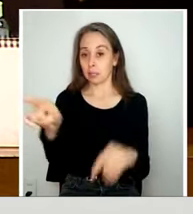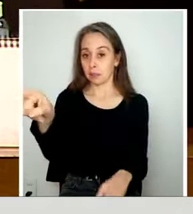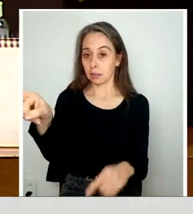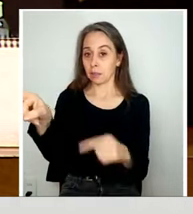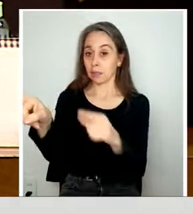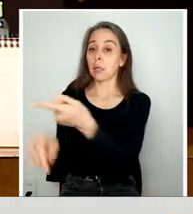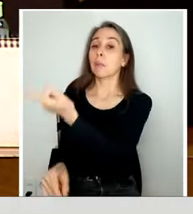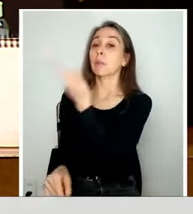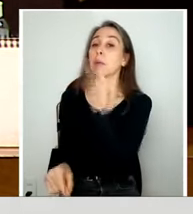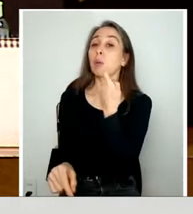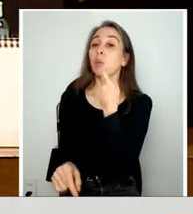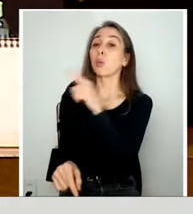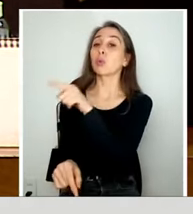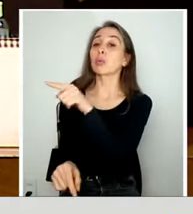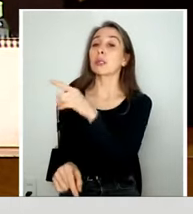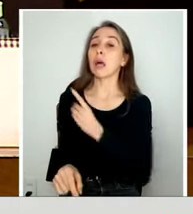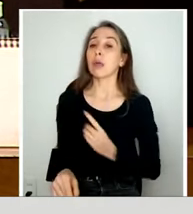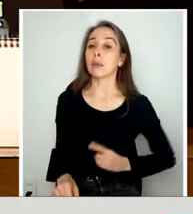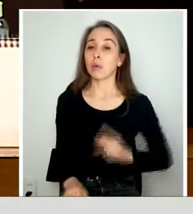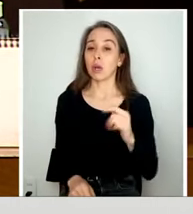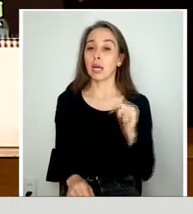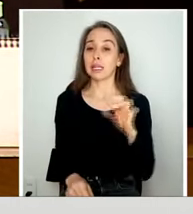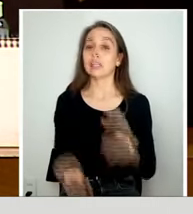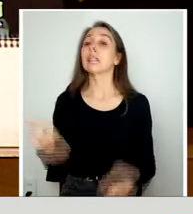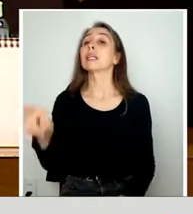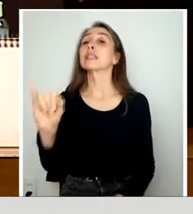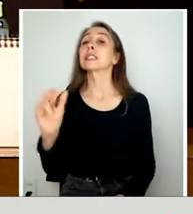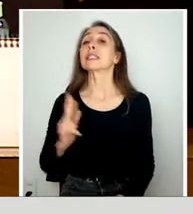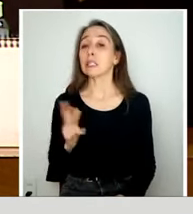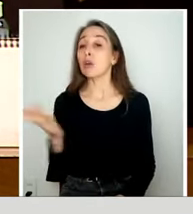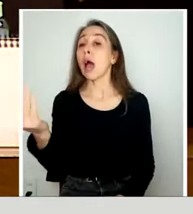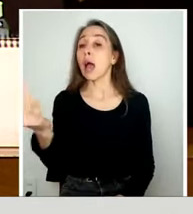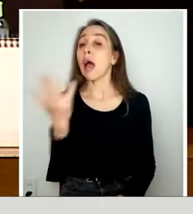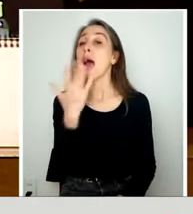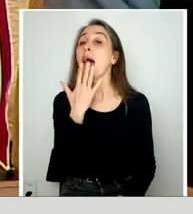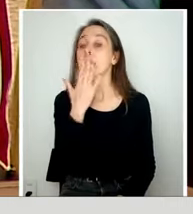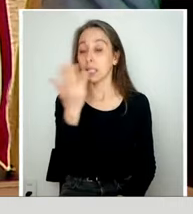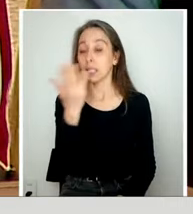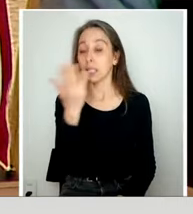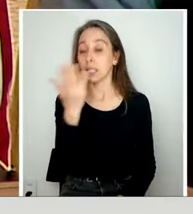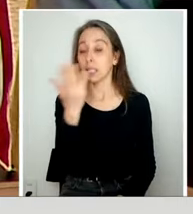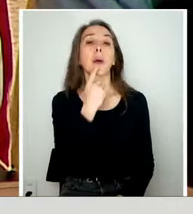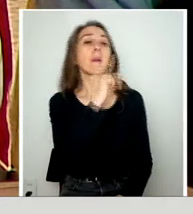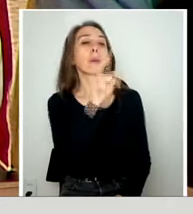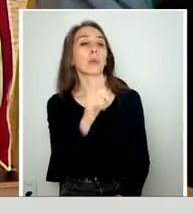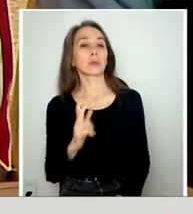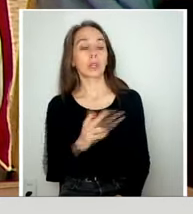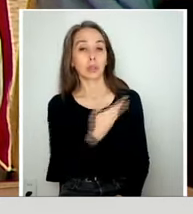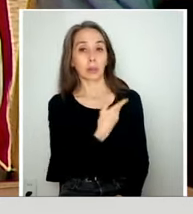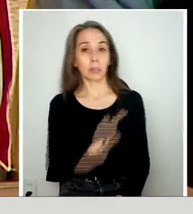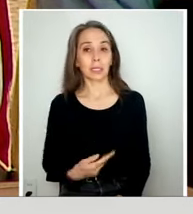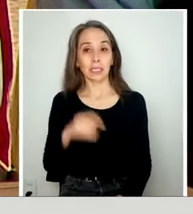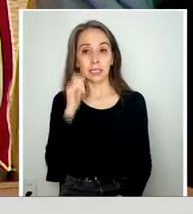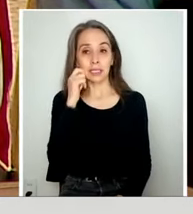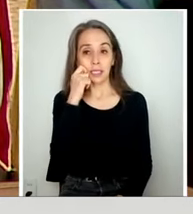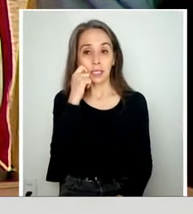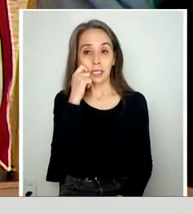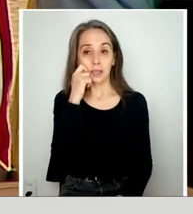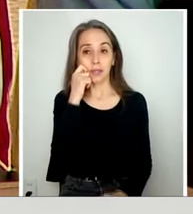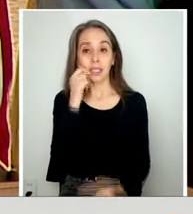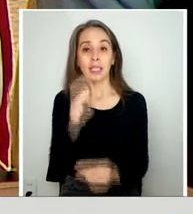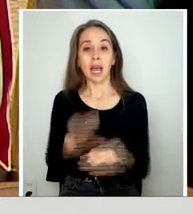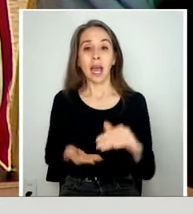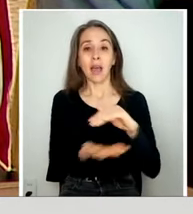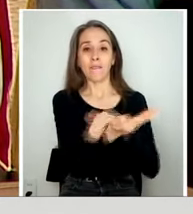pregunta del diputado sí señor una consulta señor presidente eso significa que se vería en ambas comisiones O